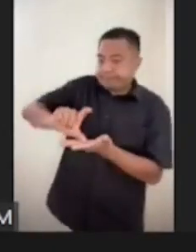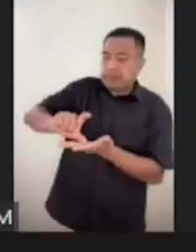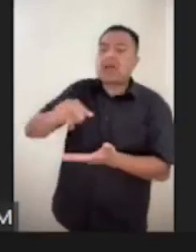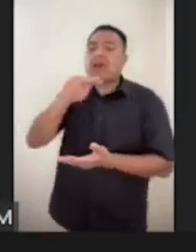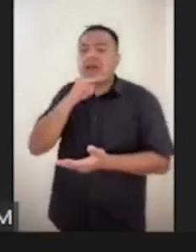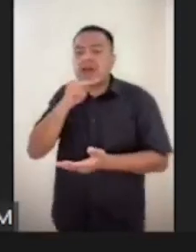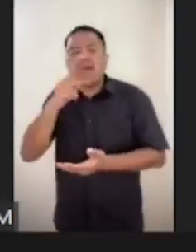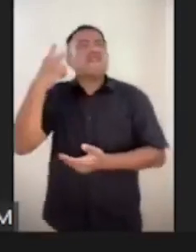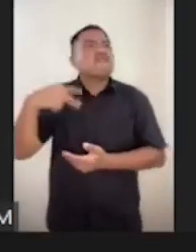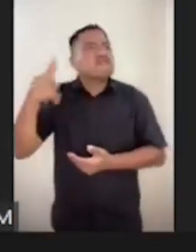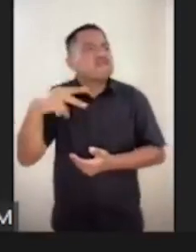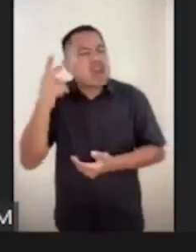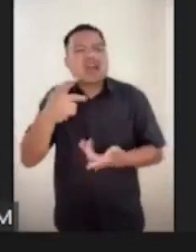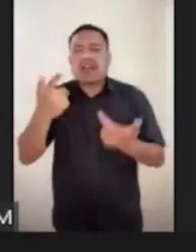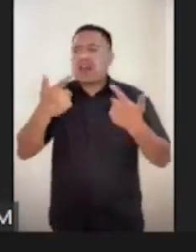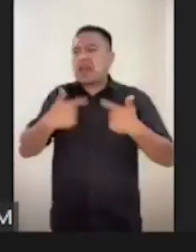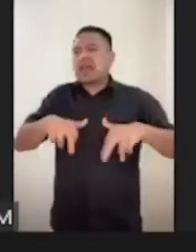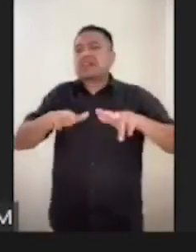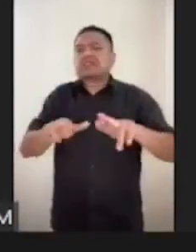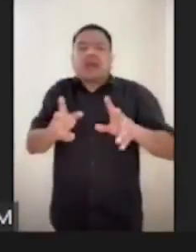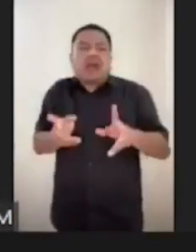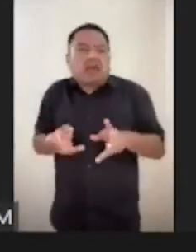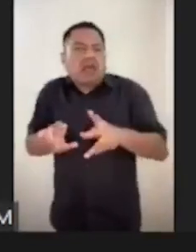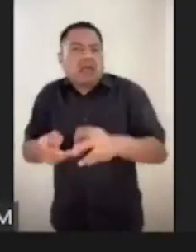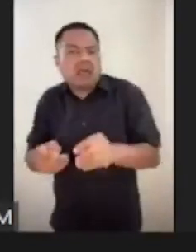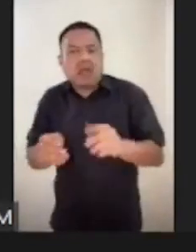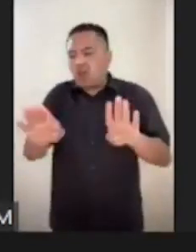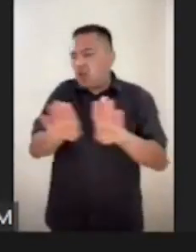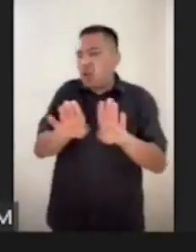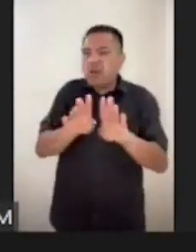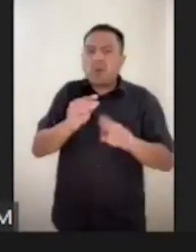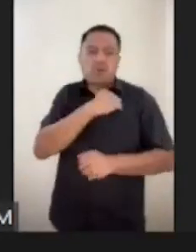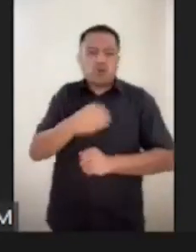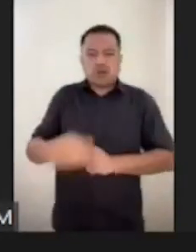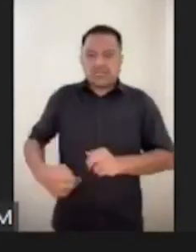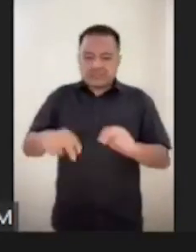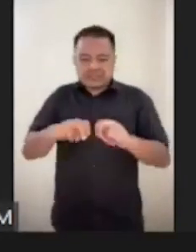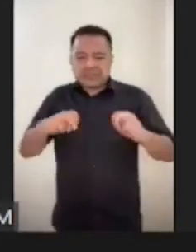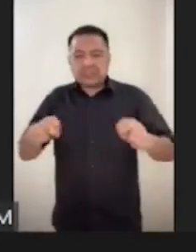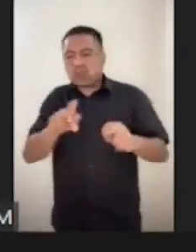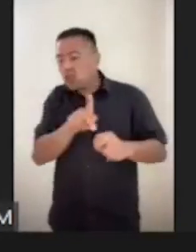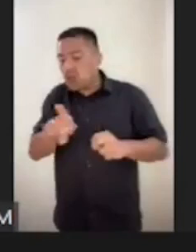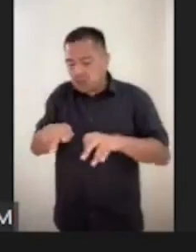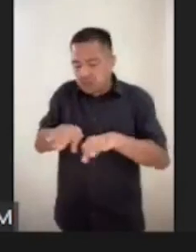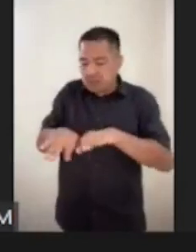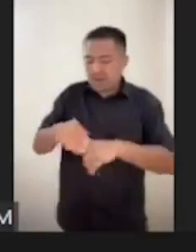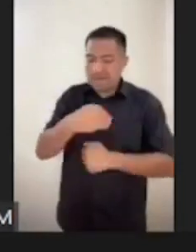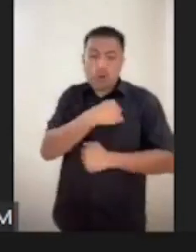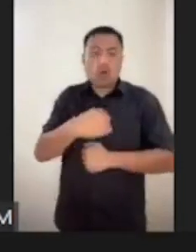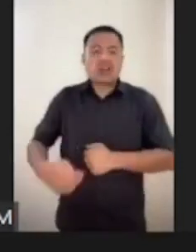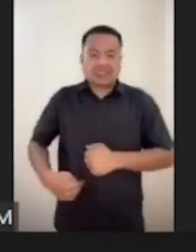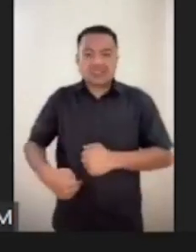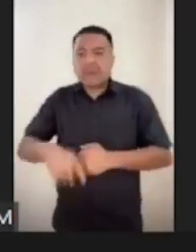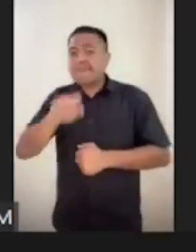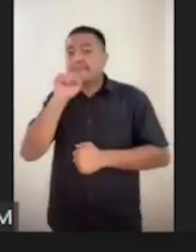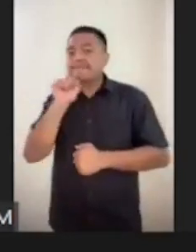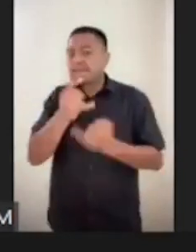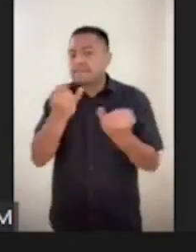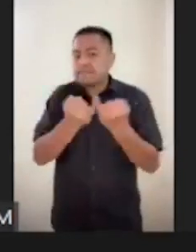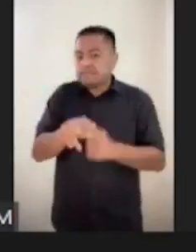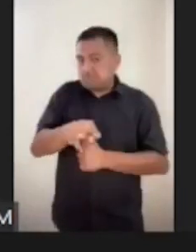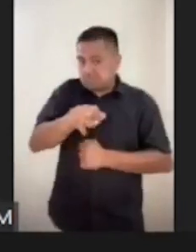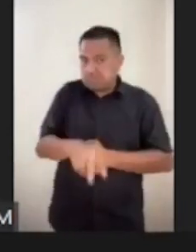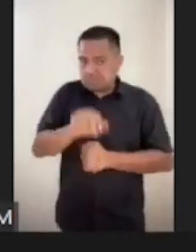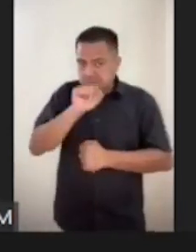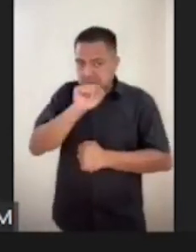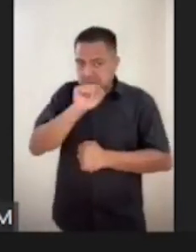viáticos y gastos de representación, tanto del cabildo municipal como del resto de los trabajadores del ayuntamiento. También es cierto que de esta